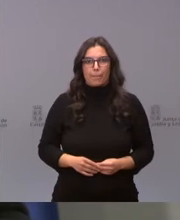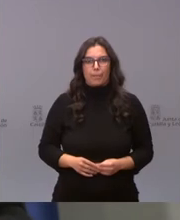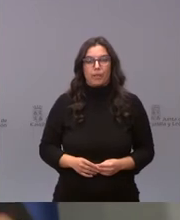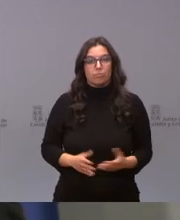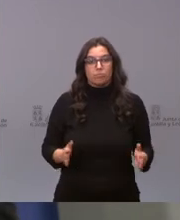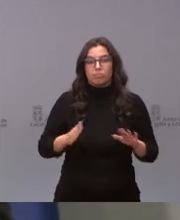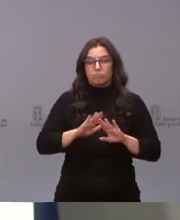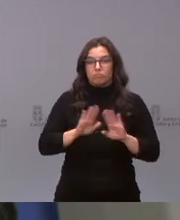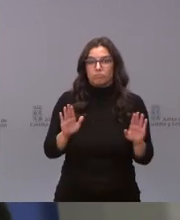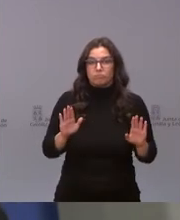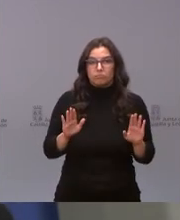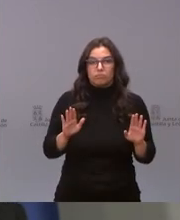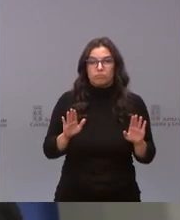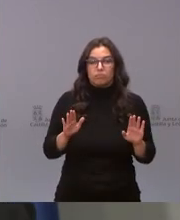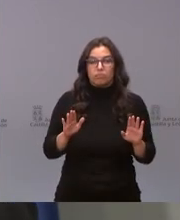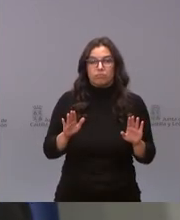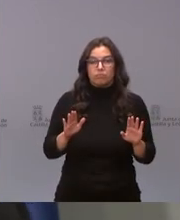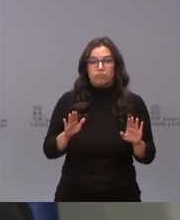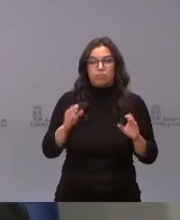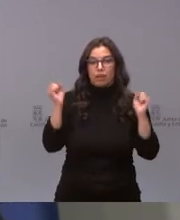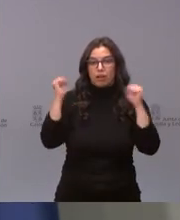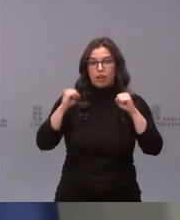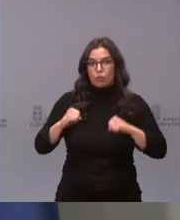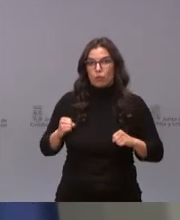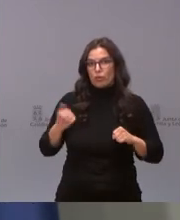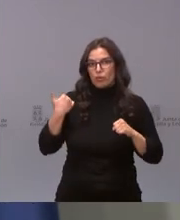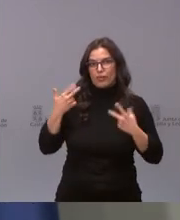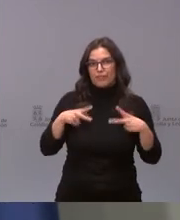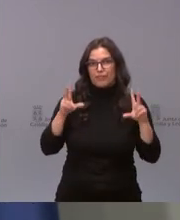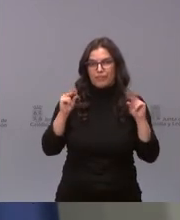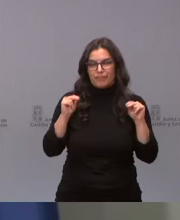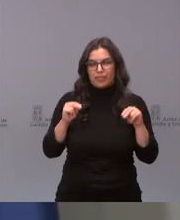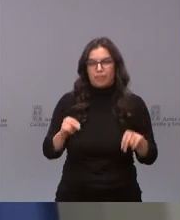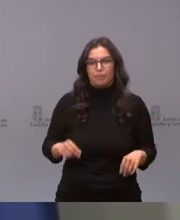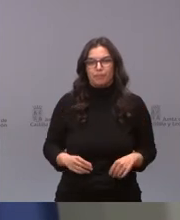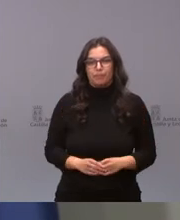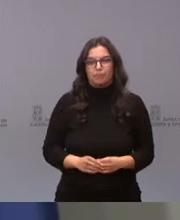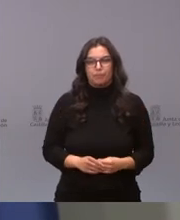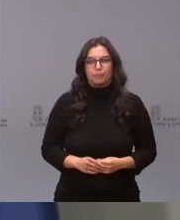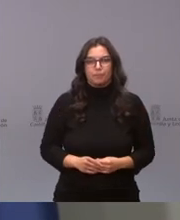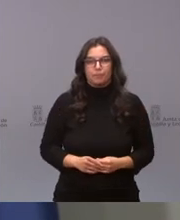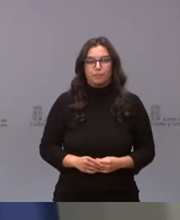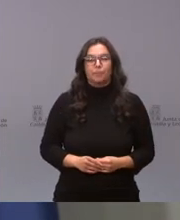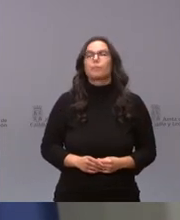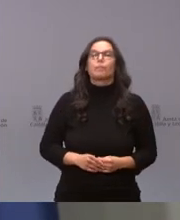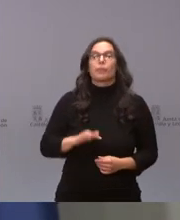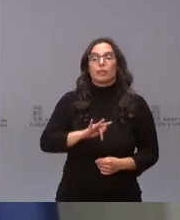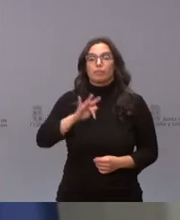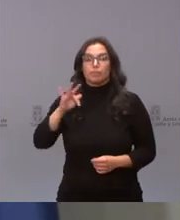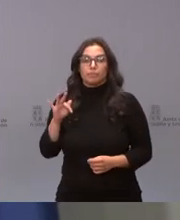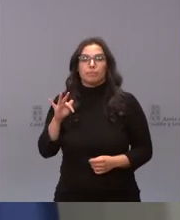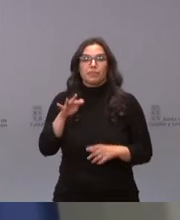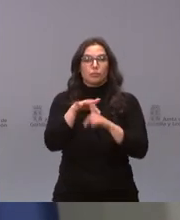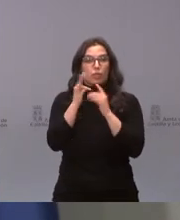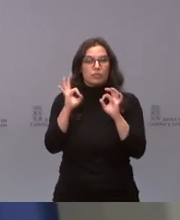esto finalizamos los acuerdos del día de hoy. Antes de pasar a la situación